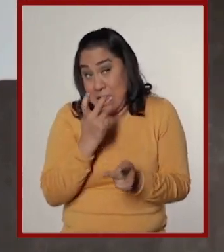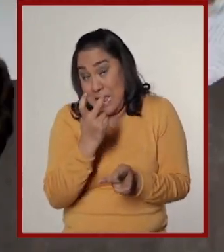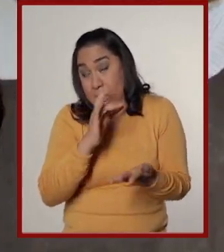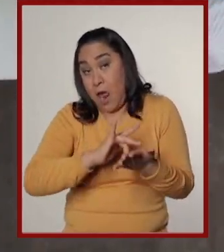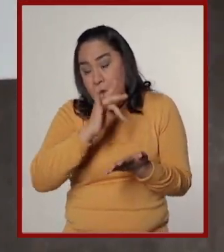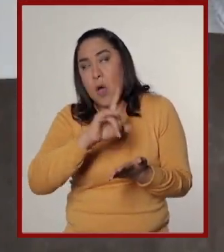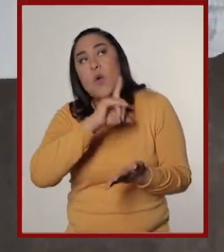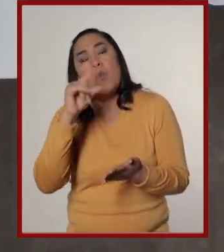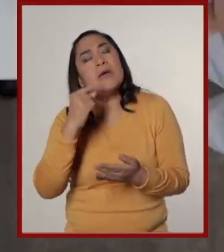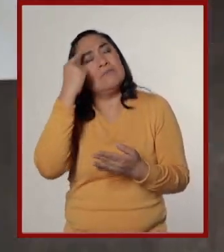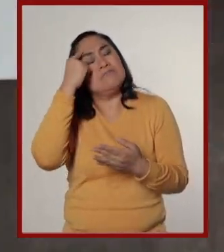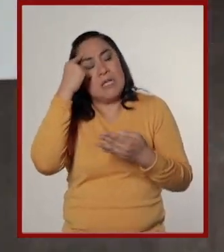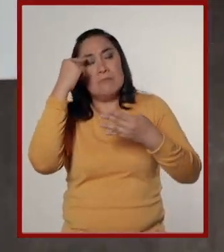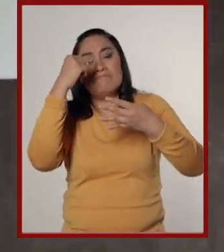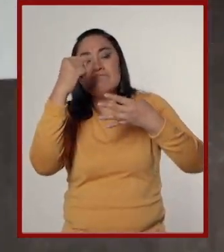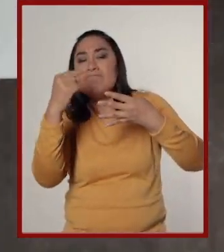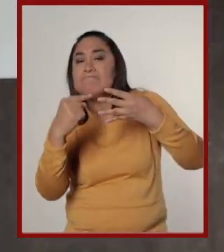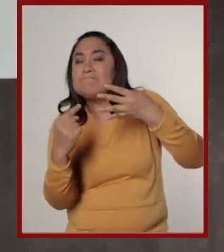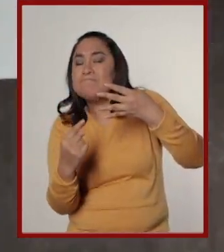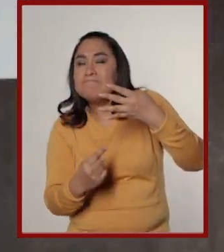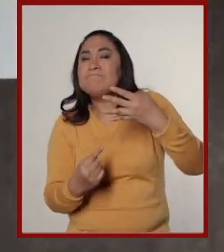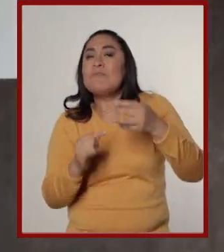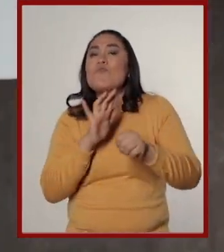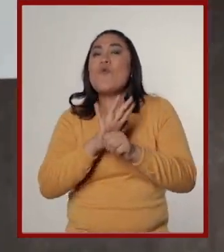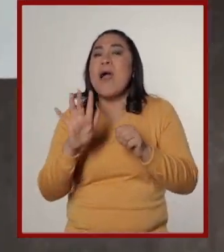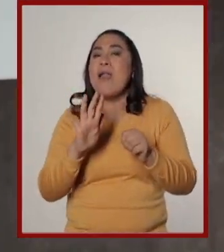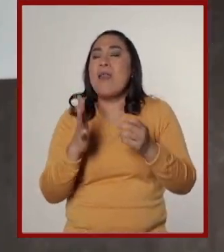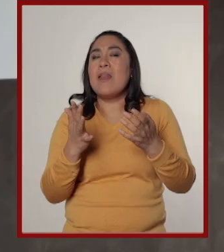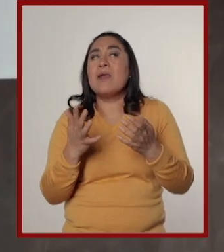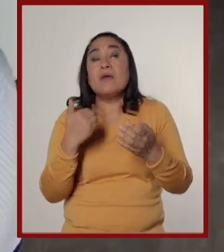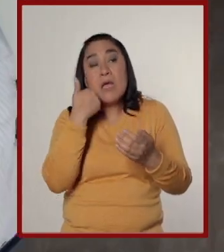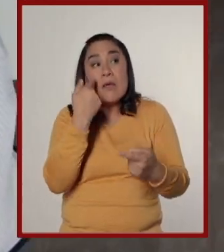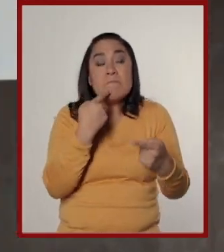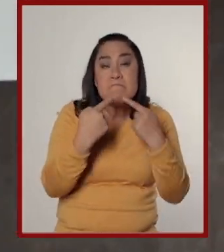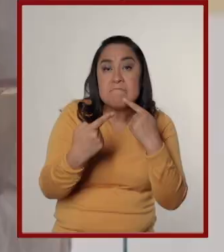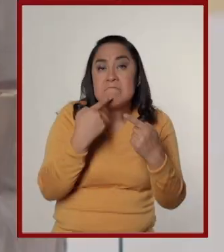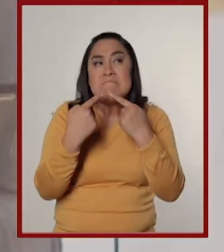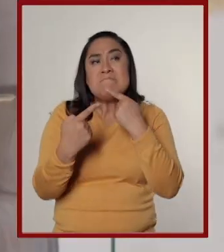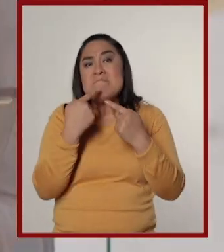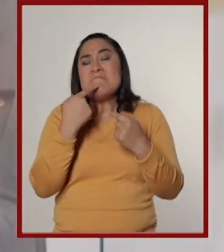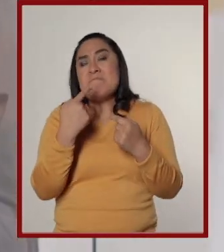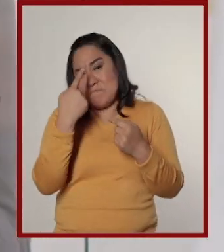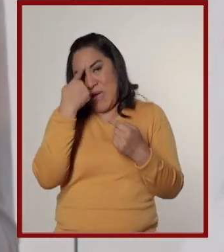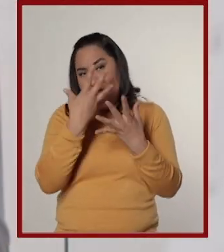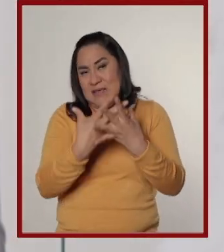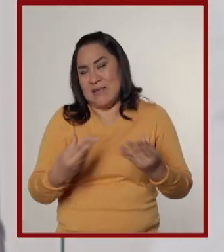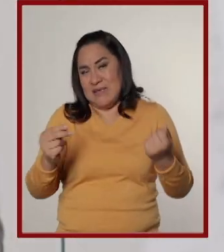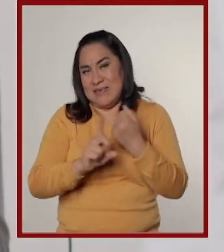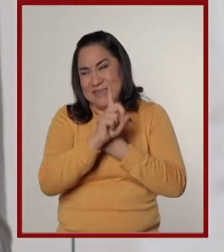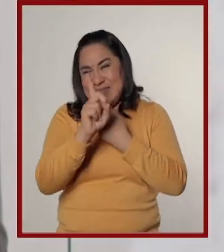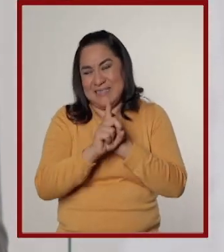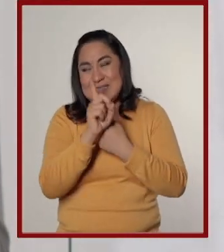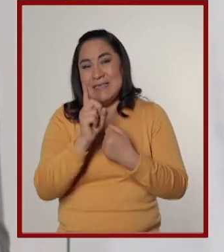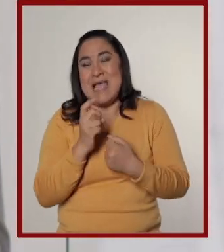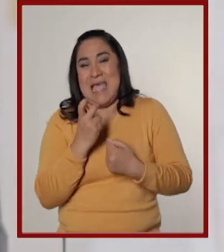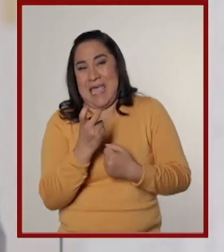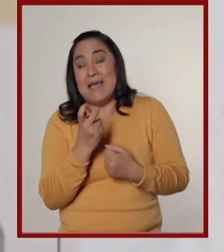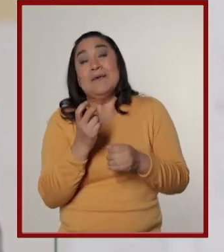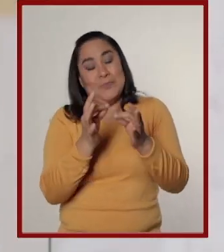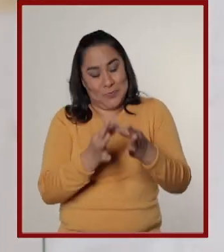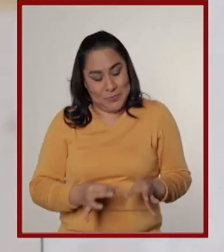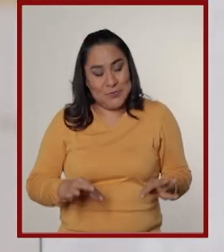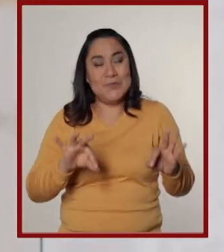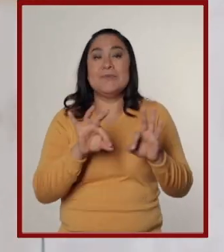esas metas de las que estábamos hablando, ¿no? Y se va haciendo conforme las listas y conforme la posibilidad de encontrar